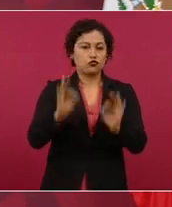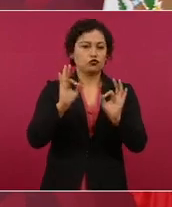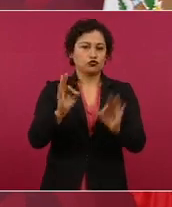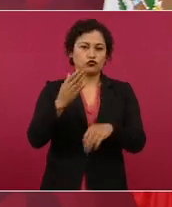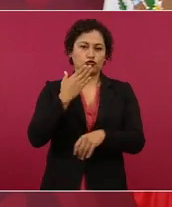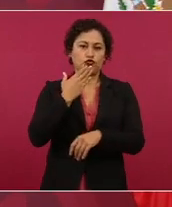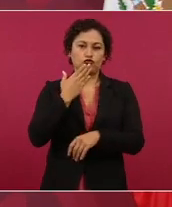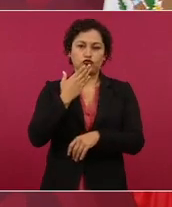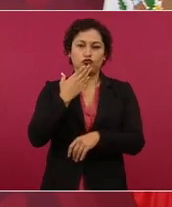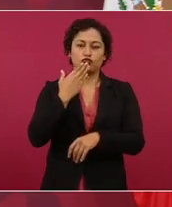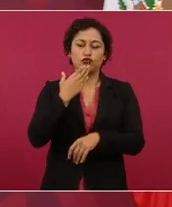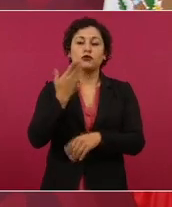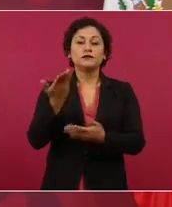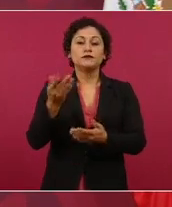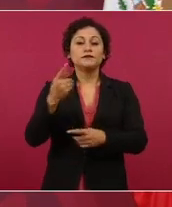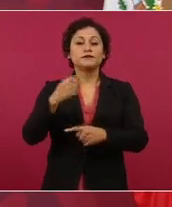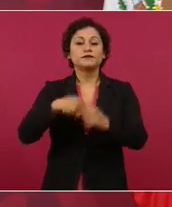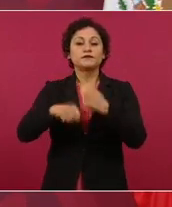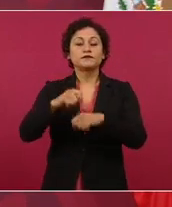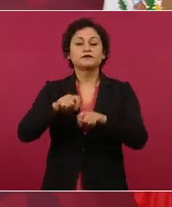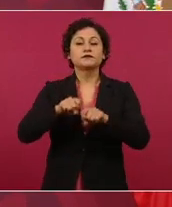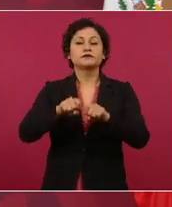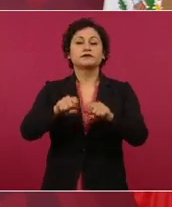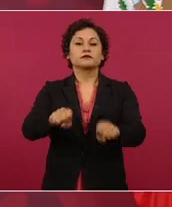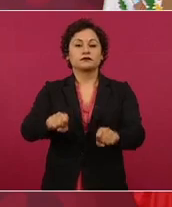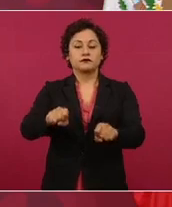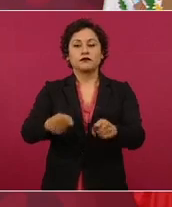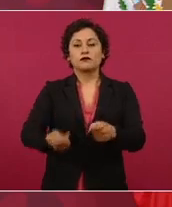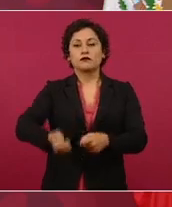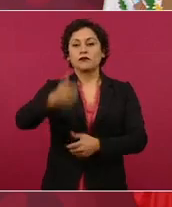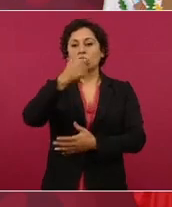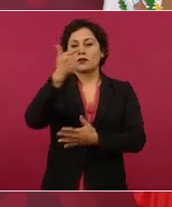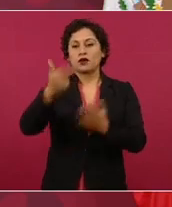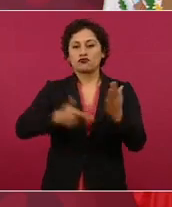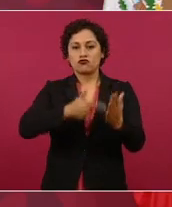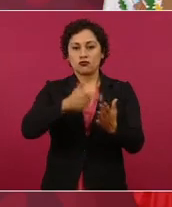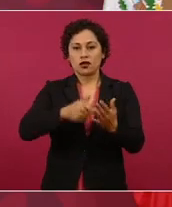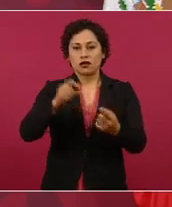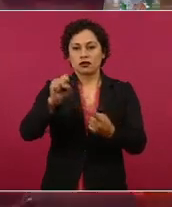En primer lugar, Soriana, y segundo,